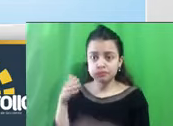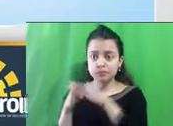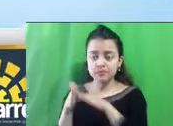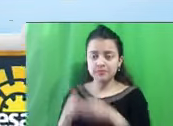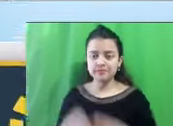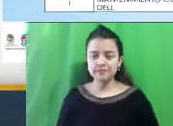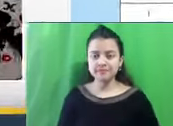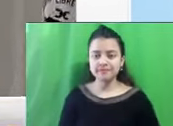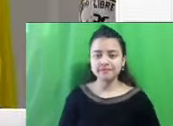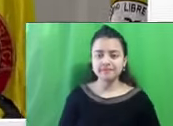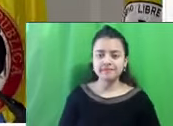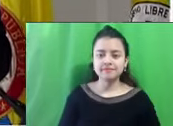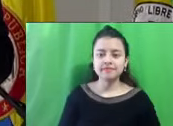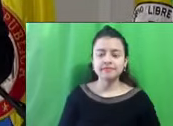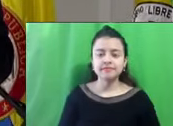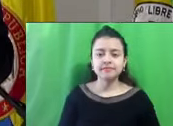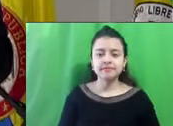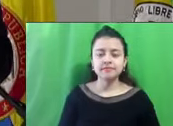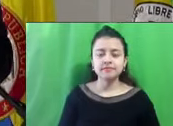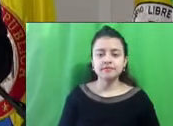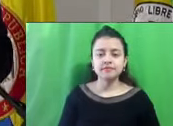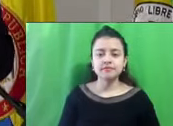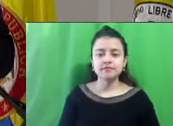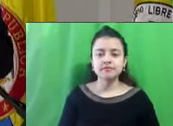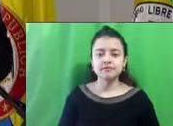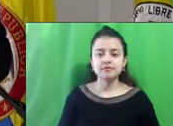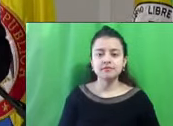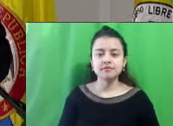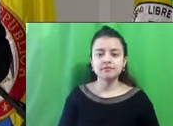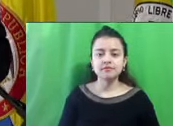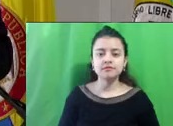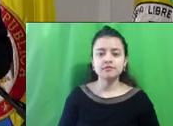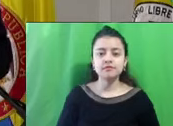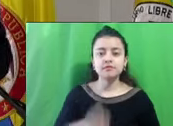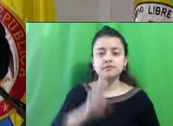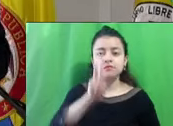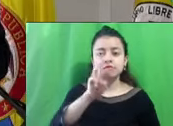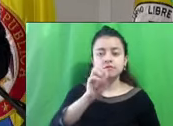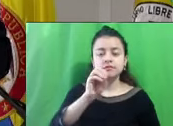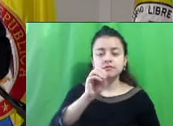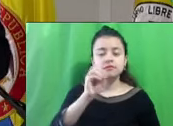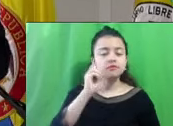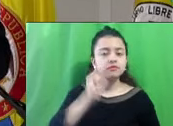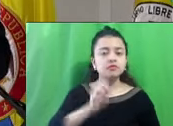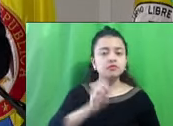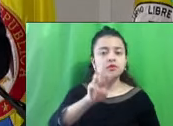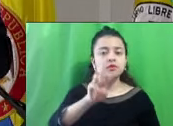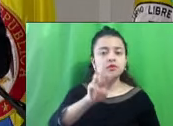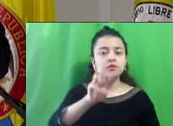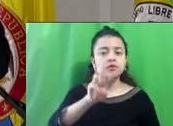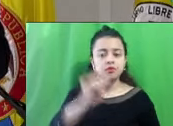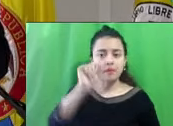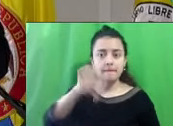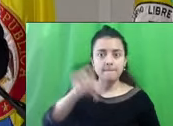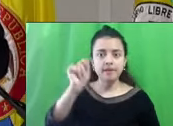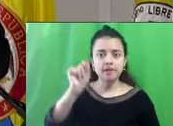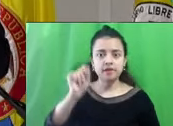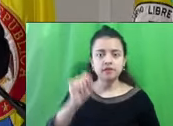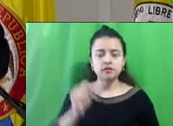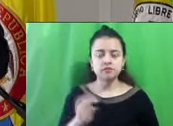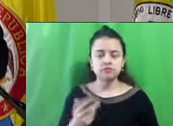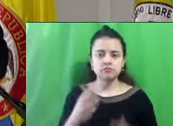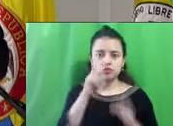Tenemos, como les dije, una calificación del 82% 2020 y en este momento, pues en mayo, vamos a tener la